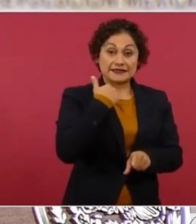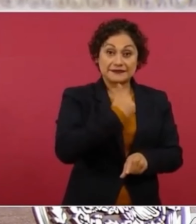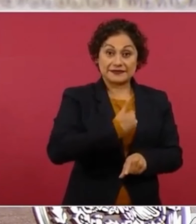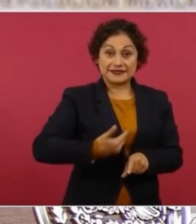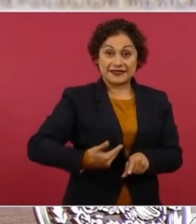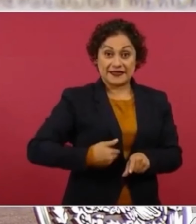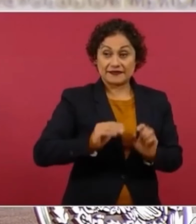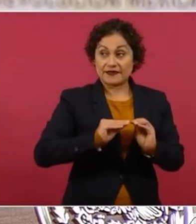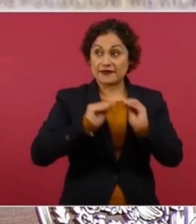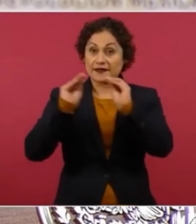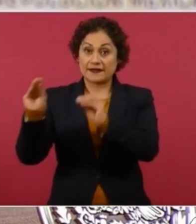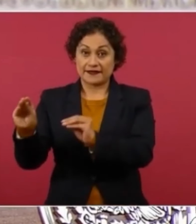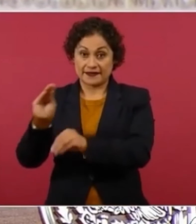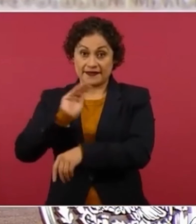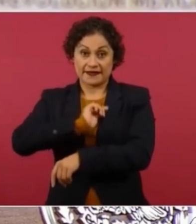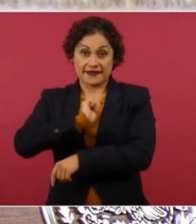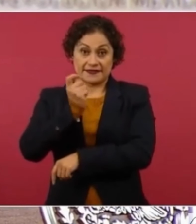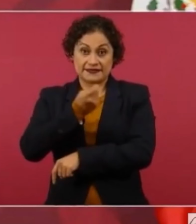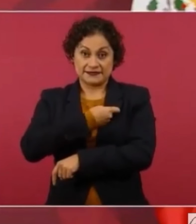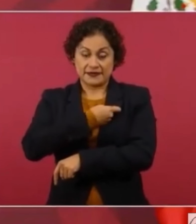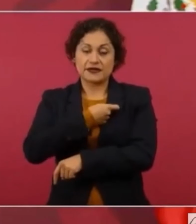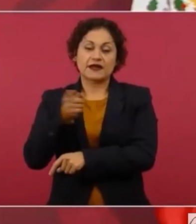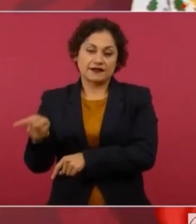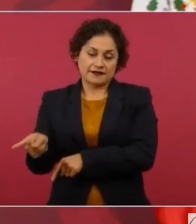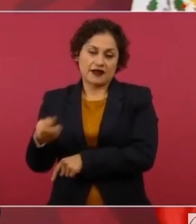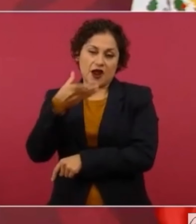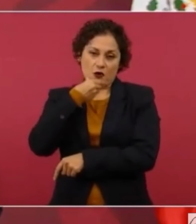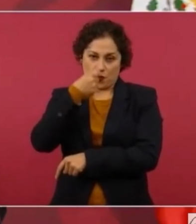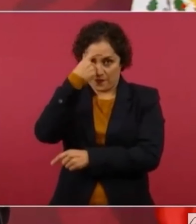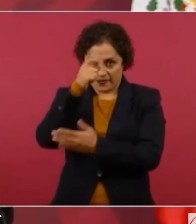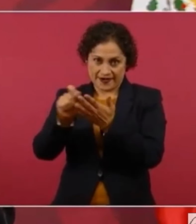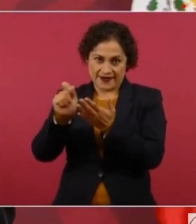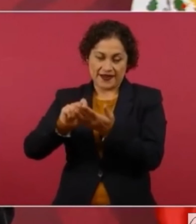a México. Y es una gente de primera,